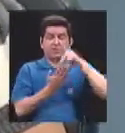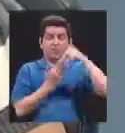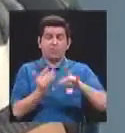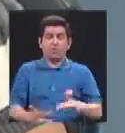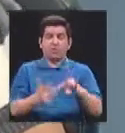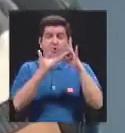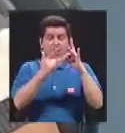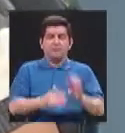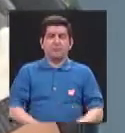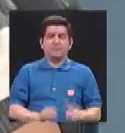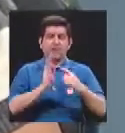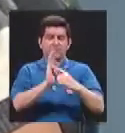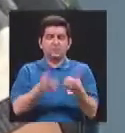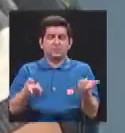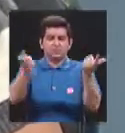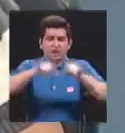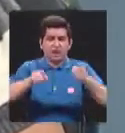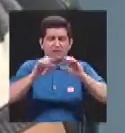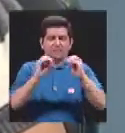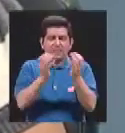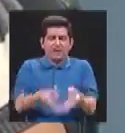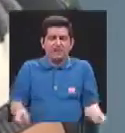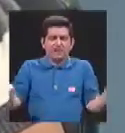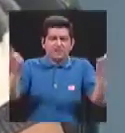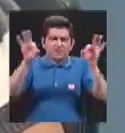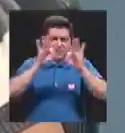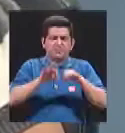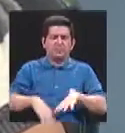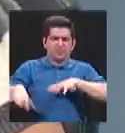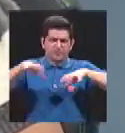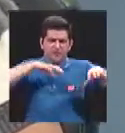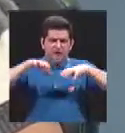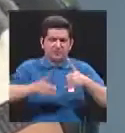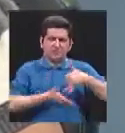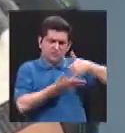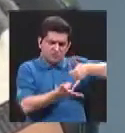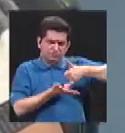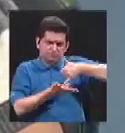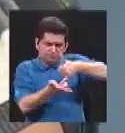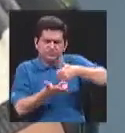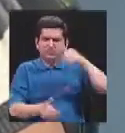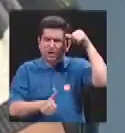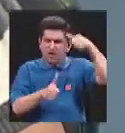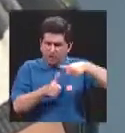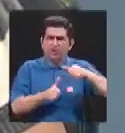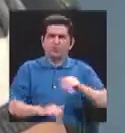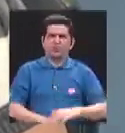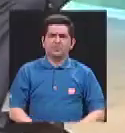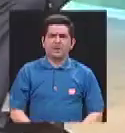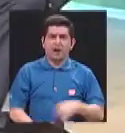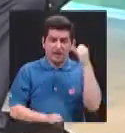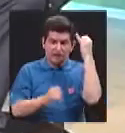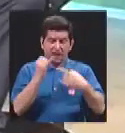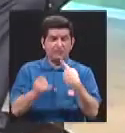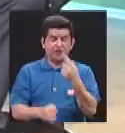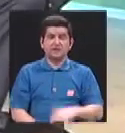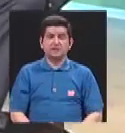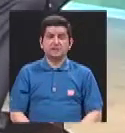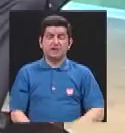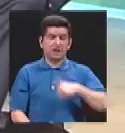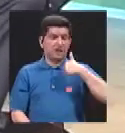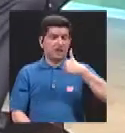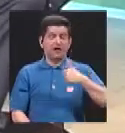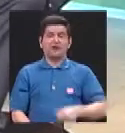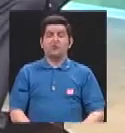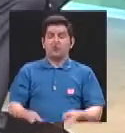allá en un programa especial, llevándoles los acontecimientos más importantes de esta ceremonia de premiación. Y recuerdo que, bueno, que al final decíamos,